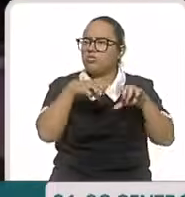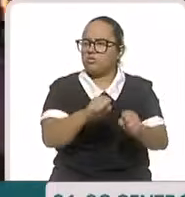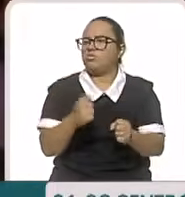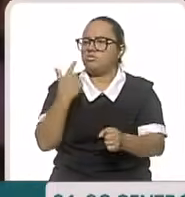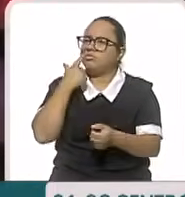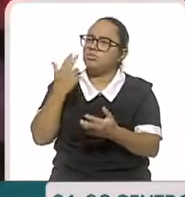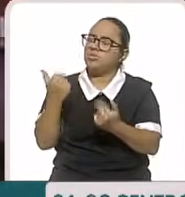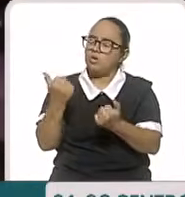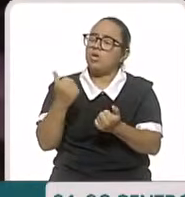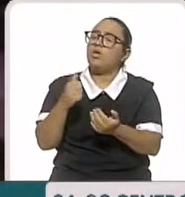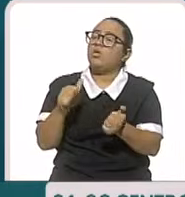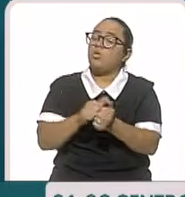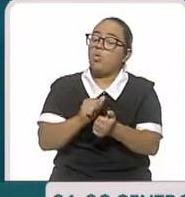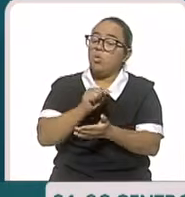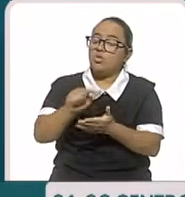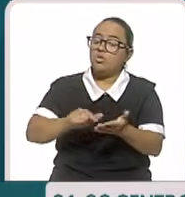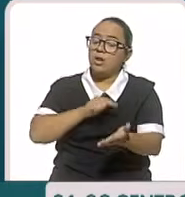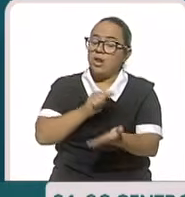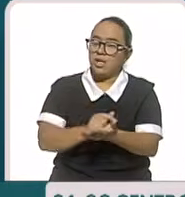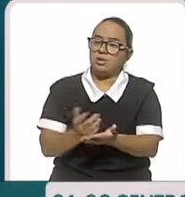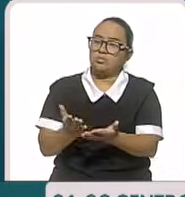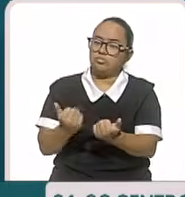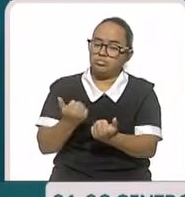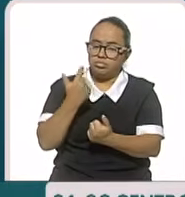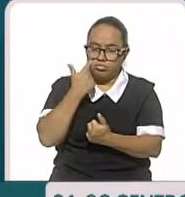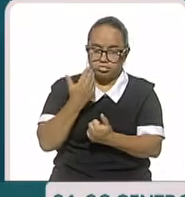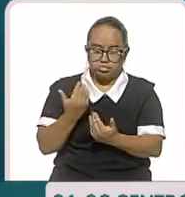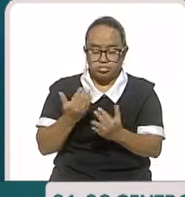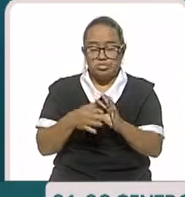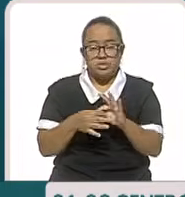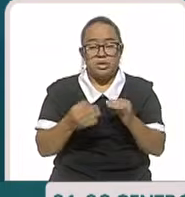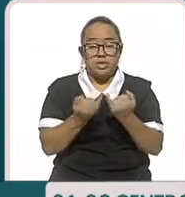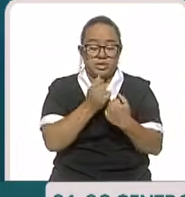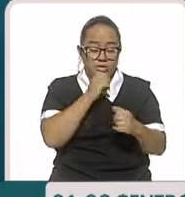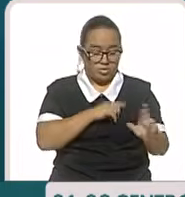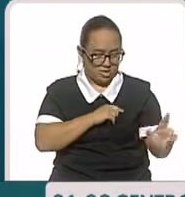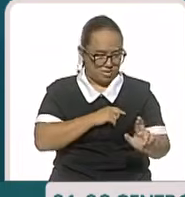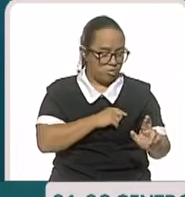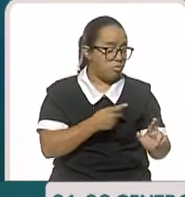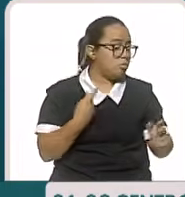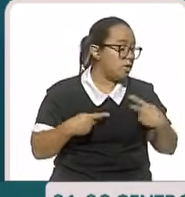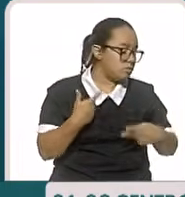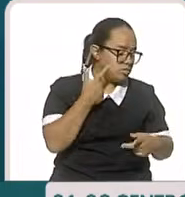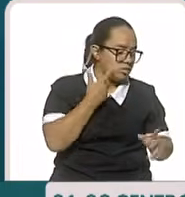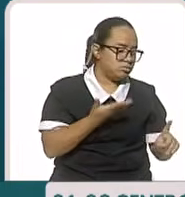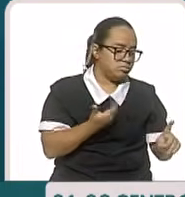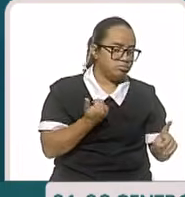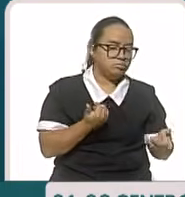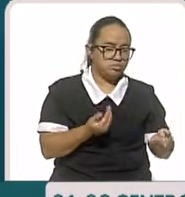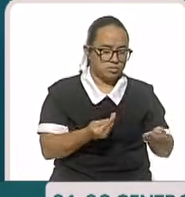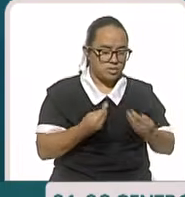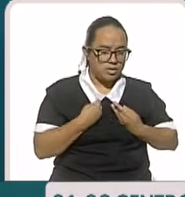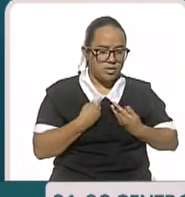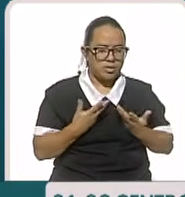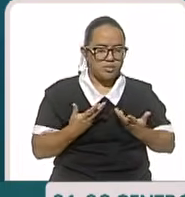está haciendo ya un llamado por algunos también republicanos a que se entregue un reporte oficial. Seguramente habrá